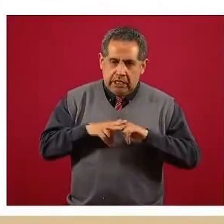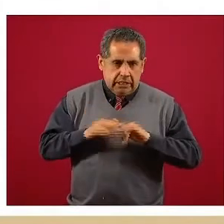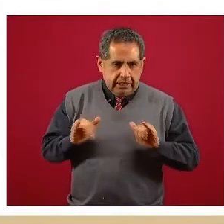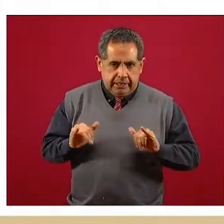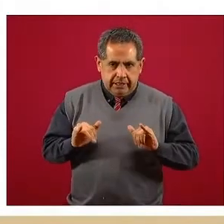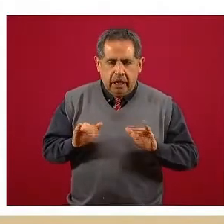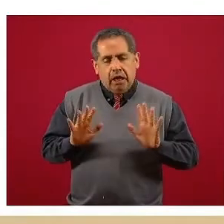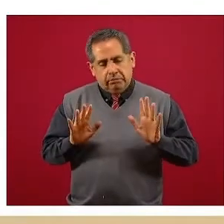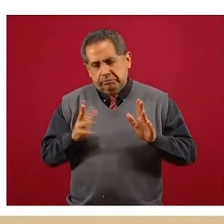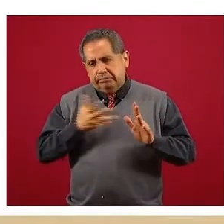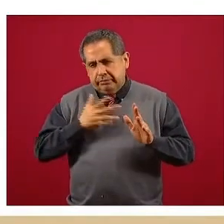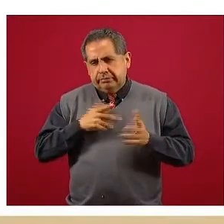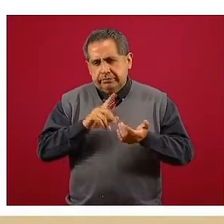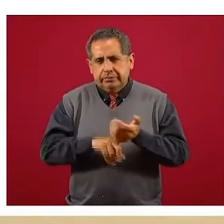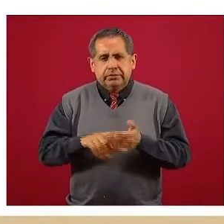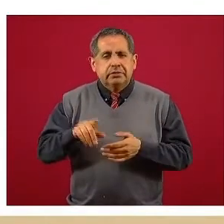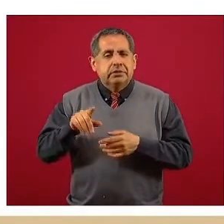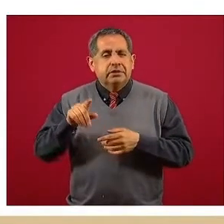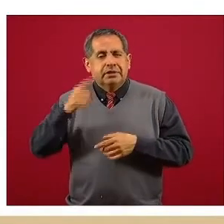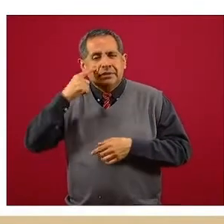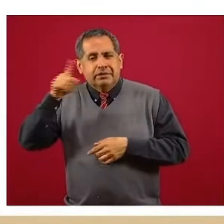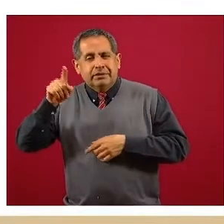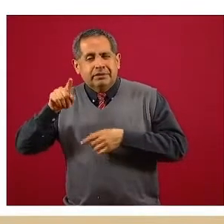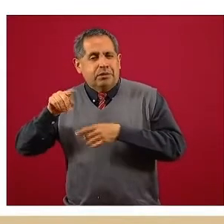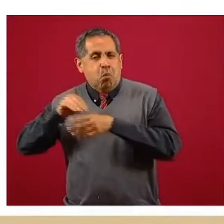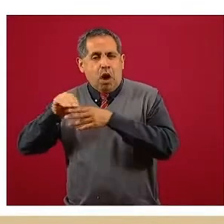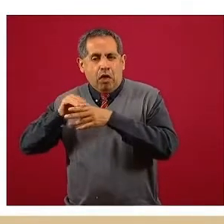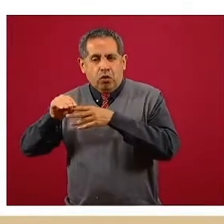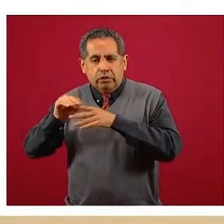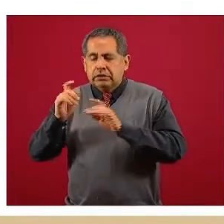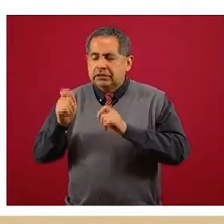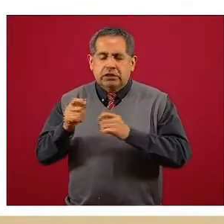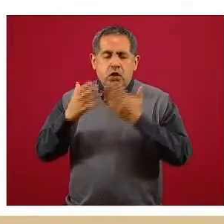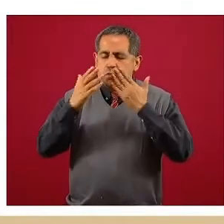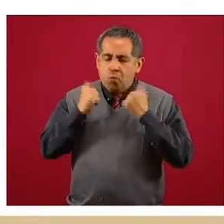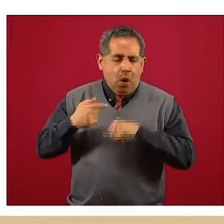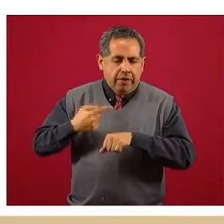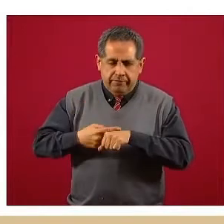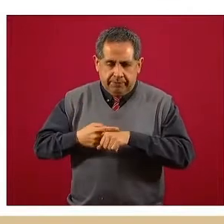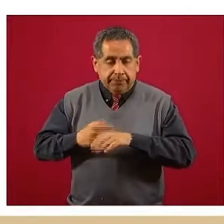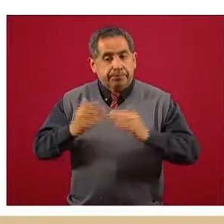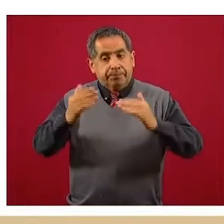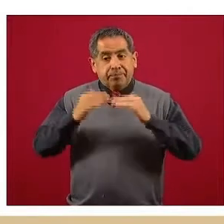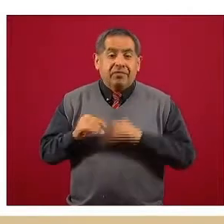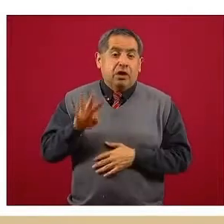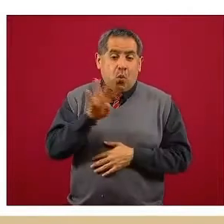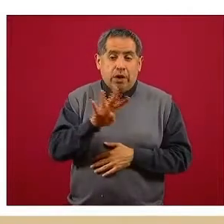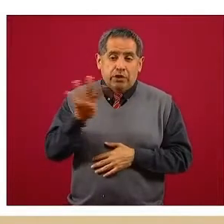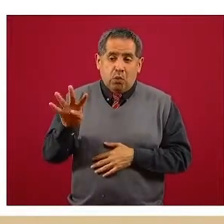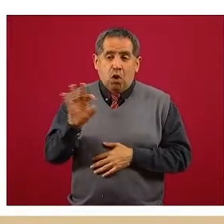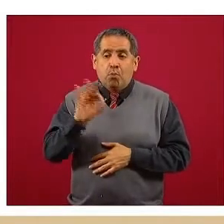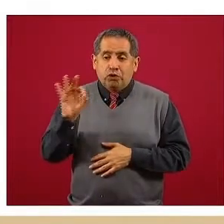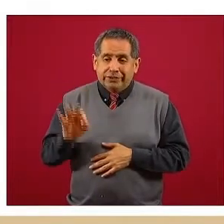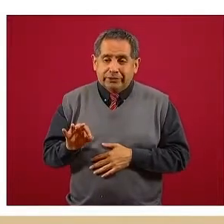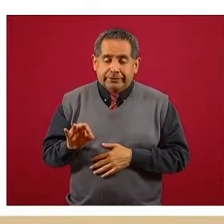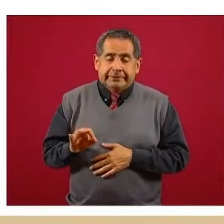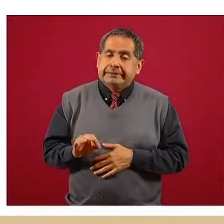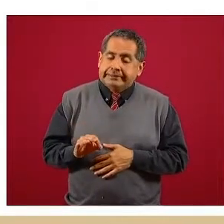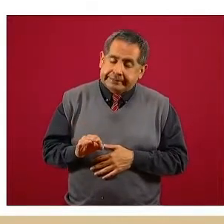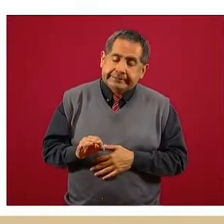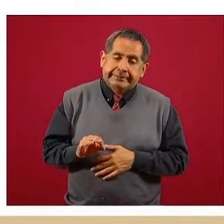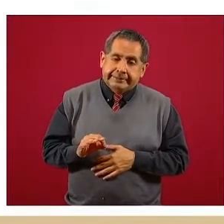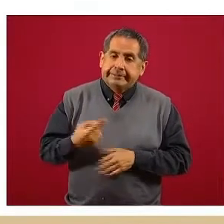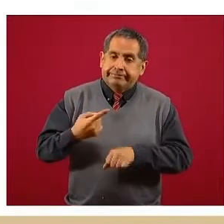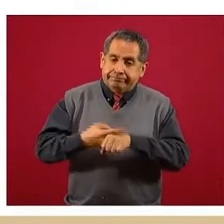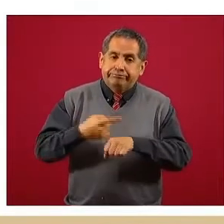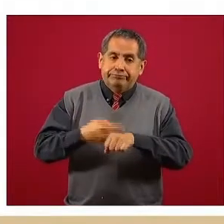precisamente representadas en estas barras de color lila en la parte superior, pero también un 44% de ellas salió ya positivo, son